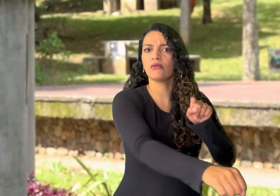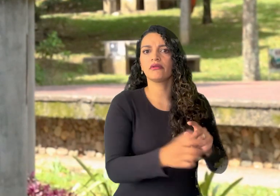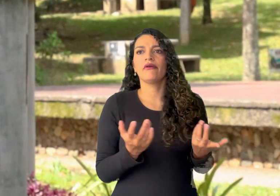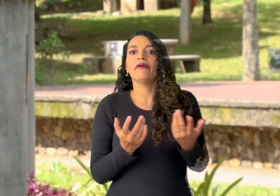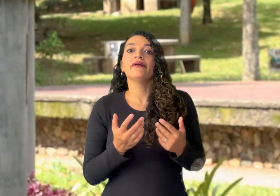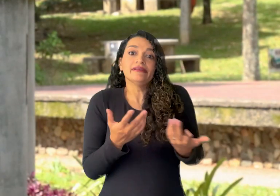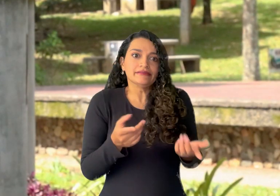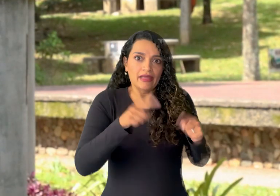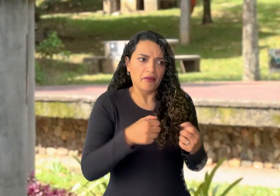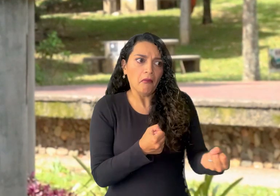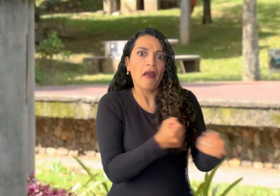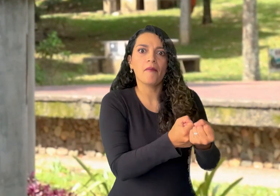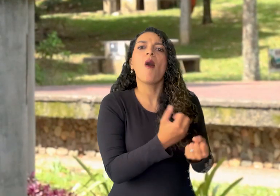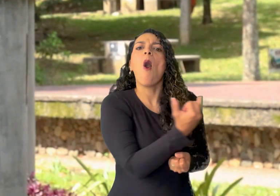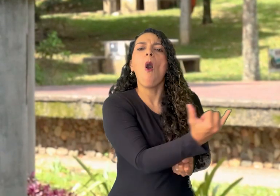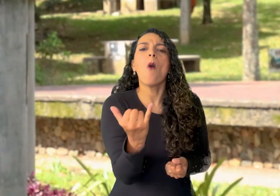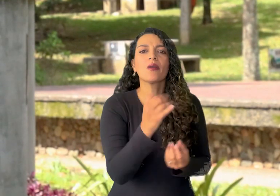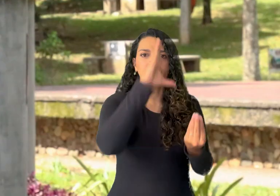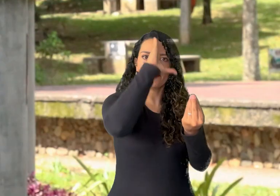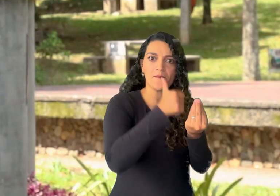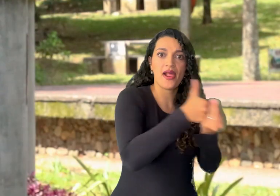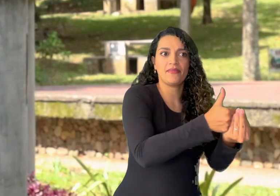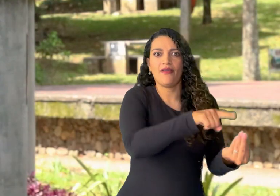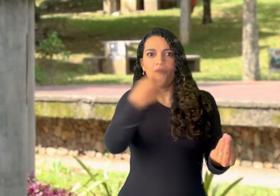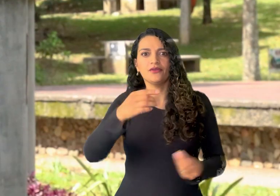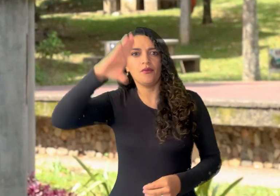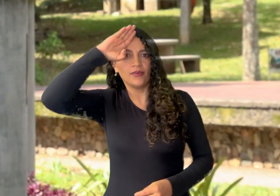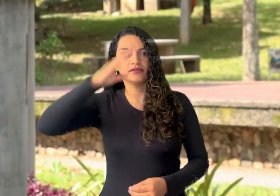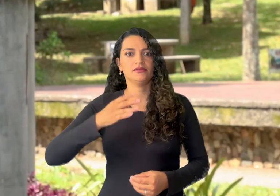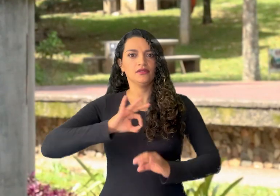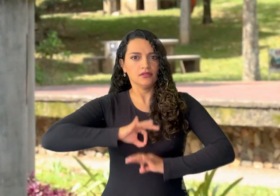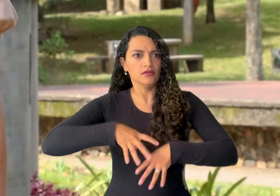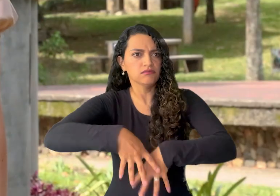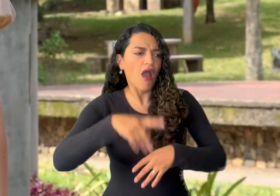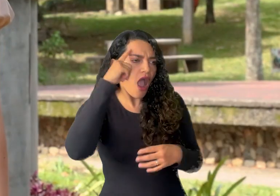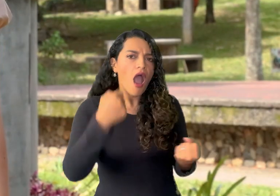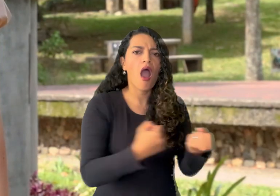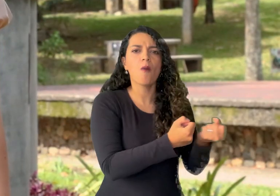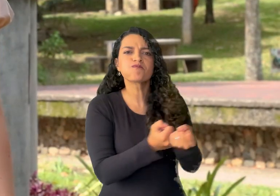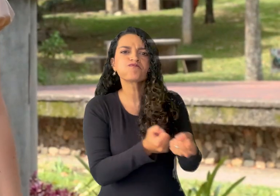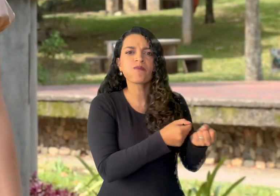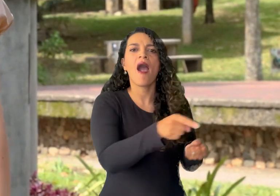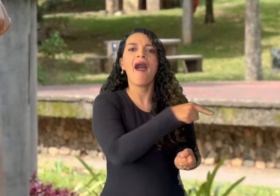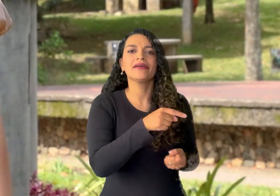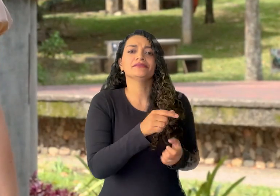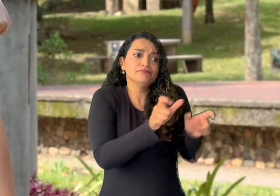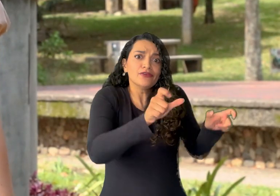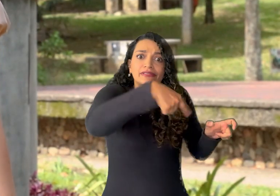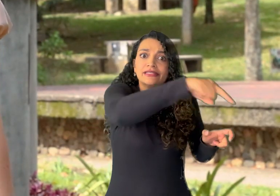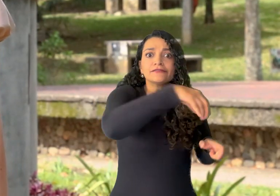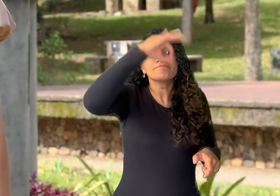pública con los grupos paramilitares pertenecientes a las Autodefensas Unidas de Colombia, que perpetraron incursiones